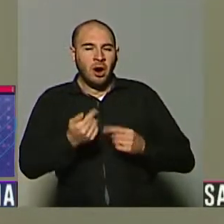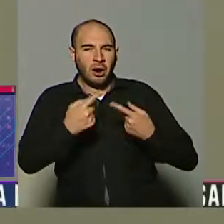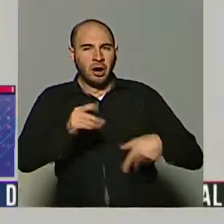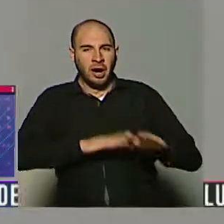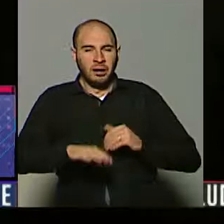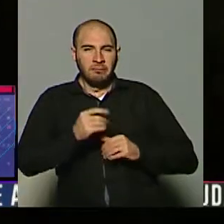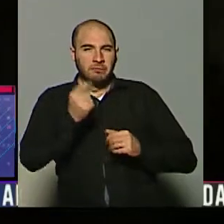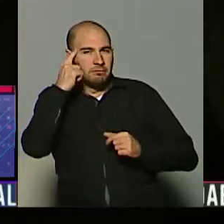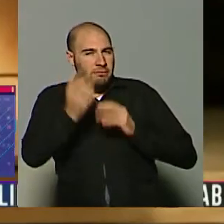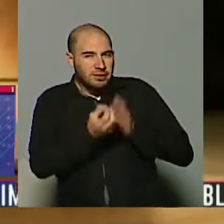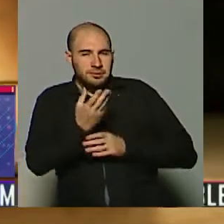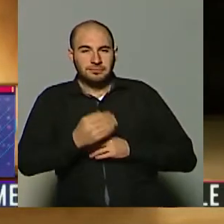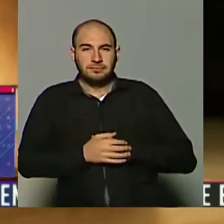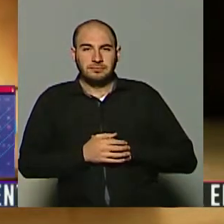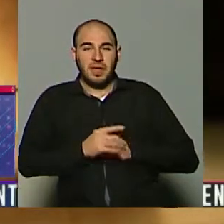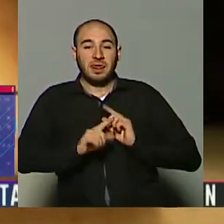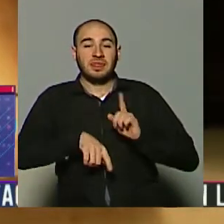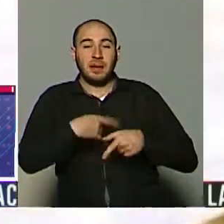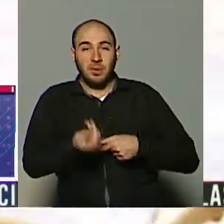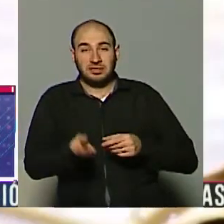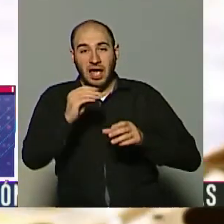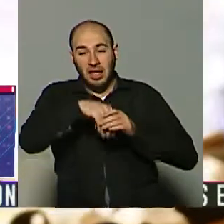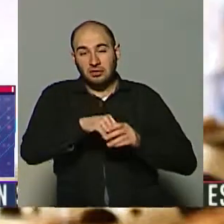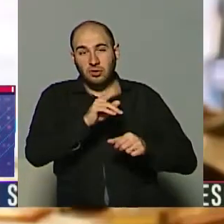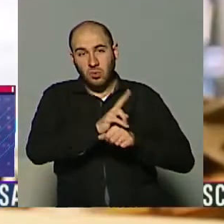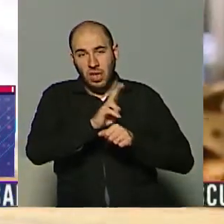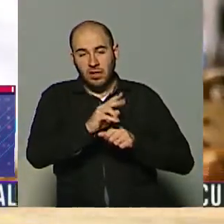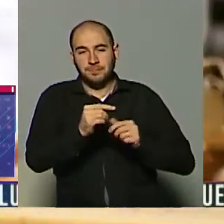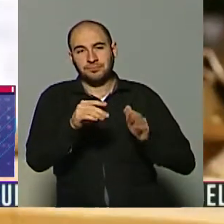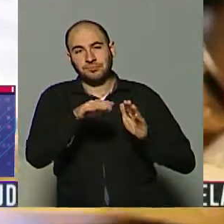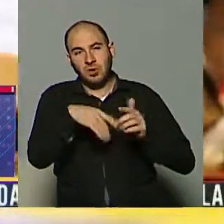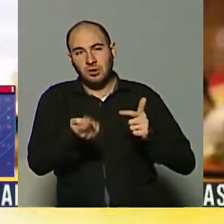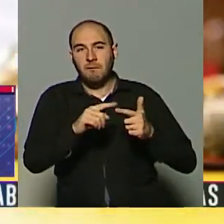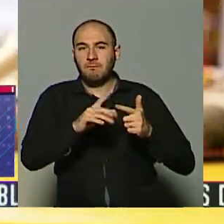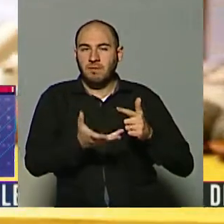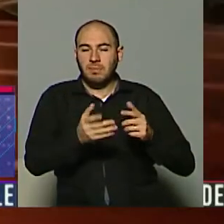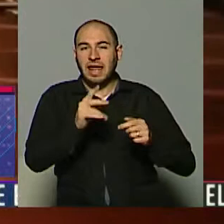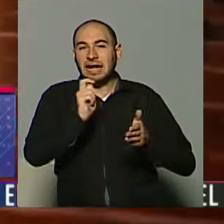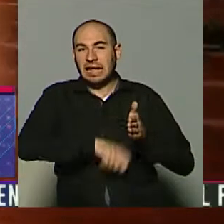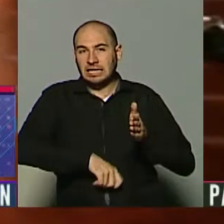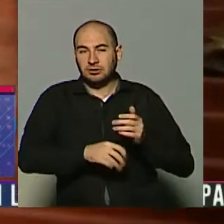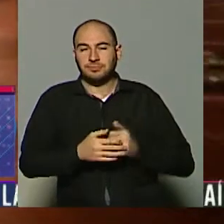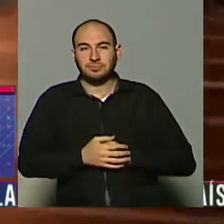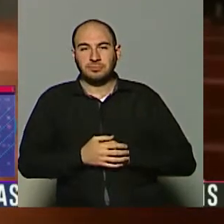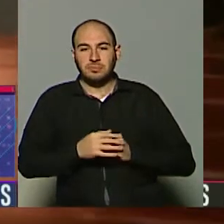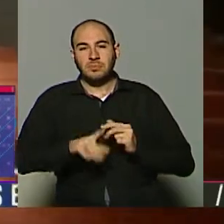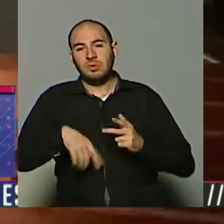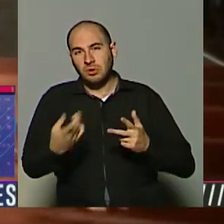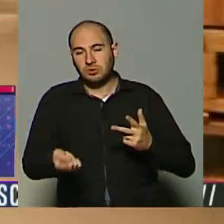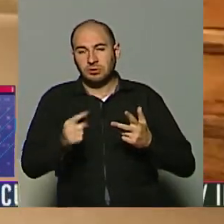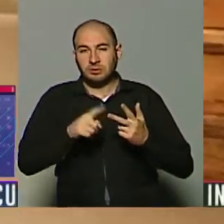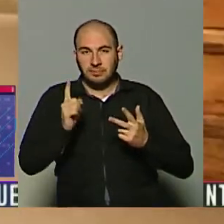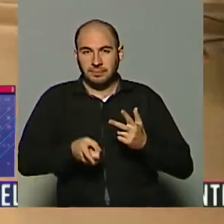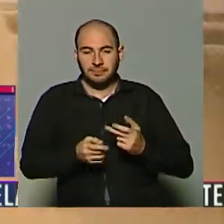actividad creativa. Luego, dentro de esa protección, existe lo que es el sistema de registro. Y por otro lado,